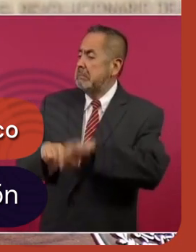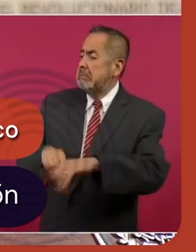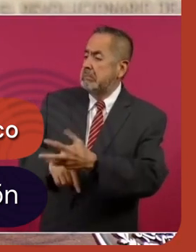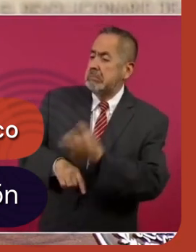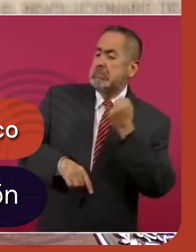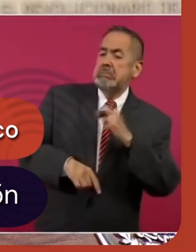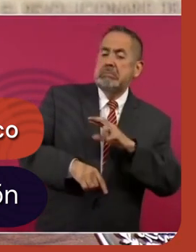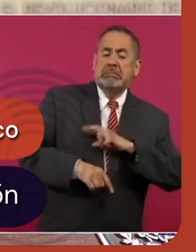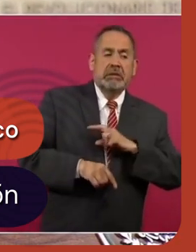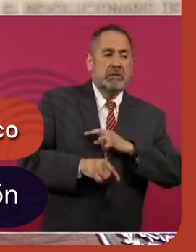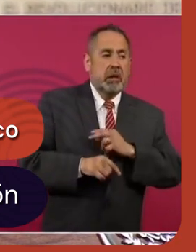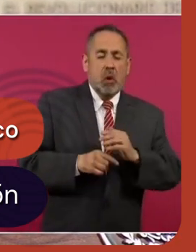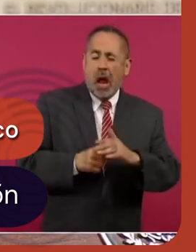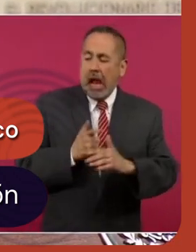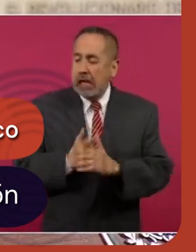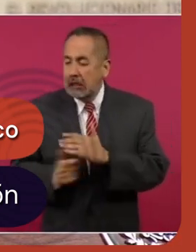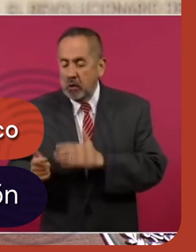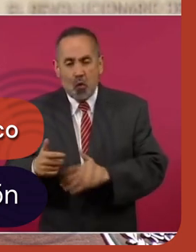Y todo eso